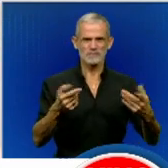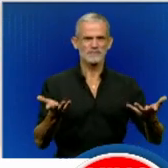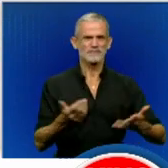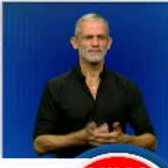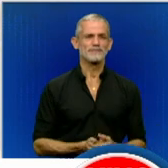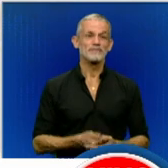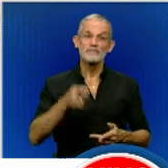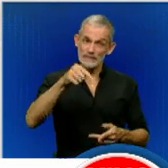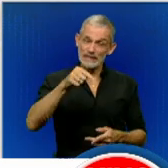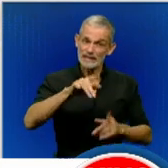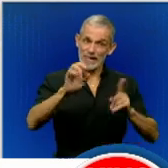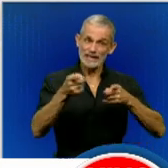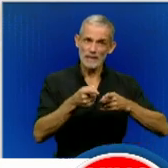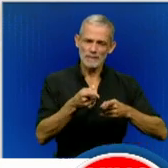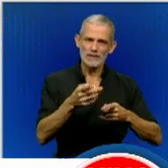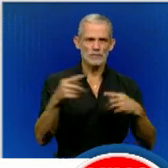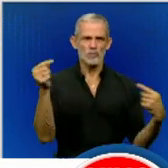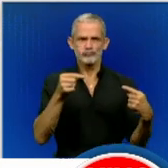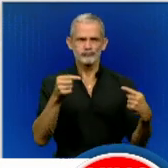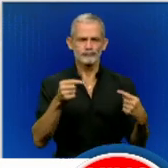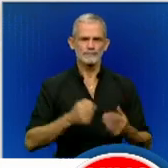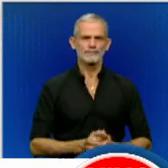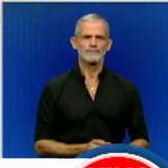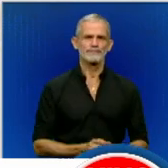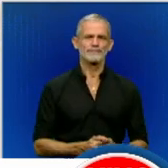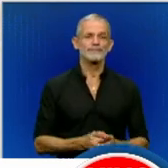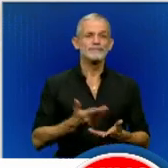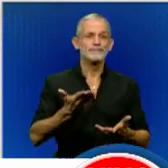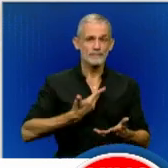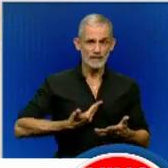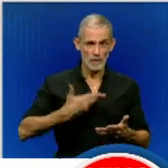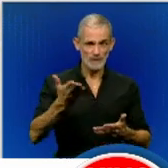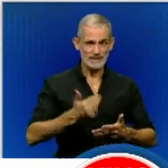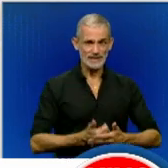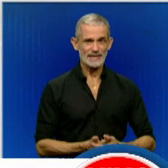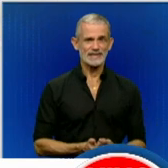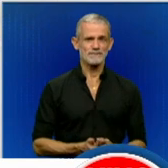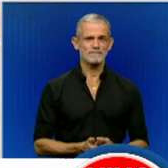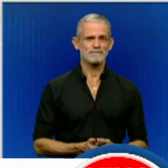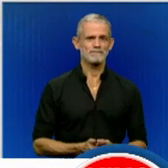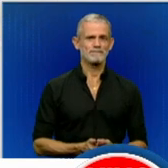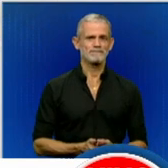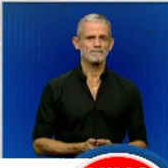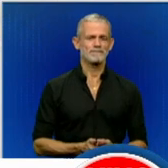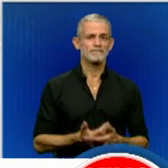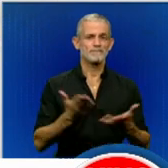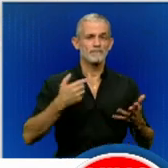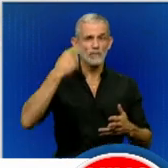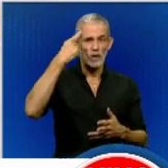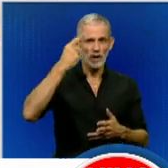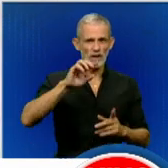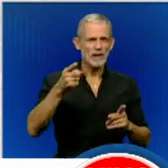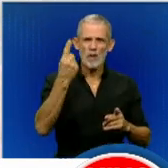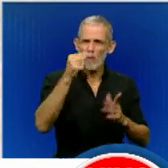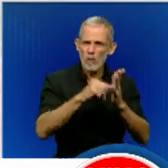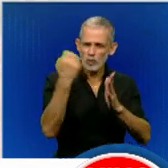provinciales y esta también es una contradicción señor presidente creo también destacar